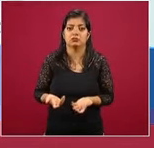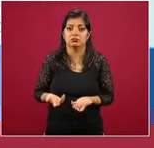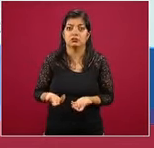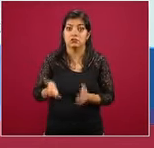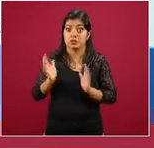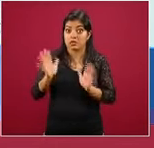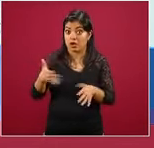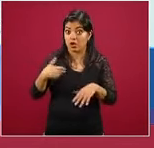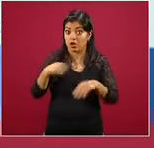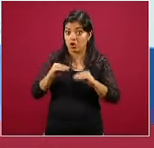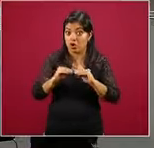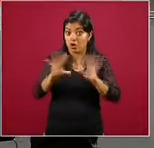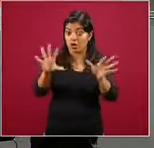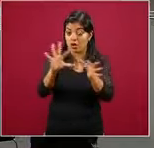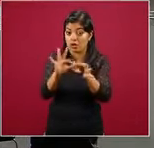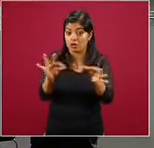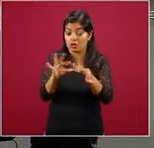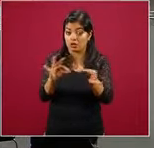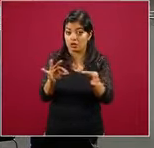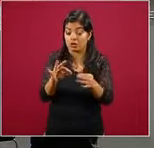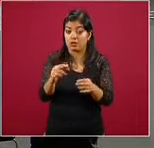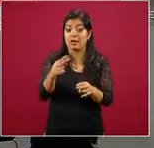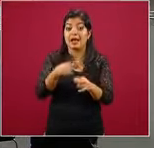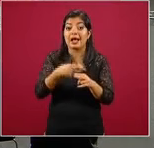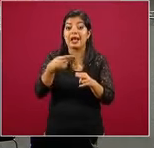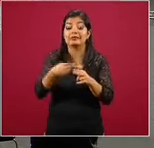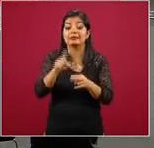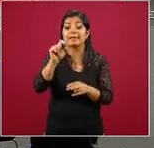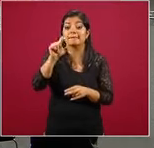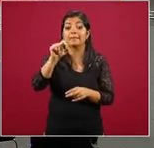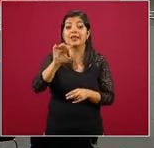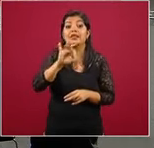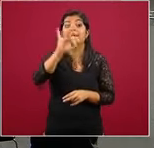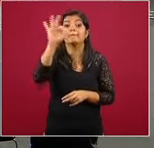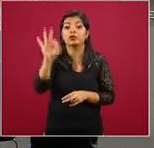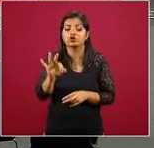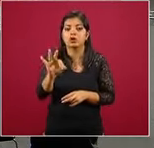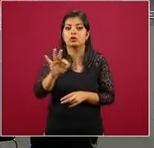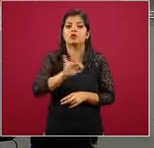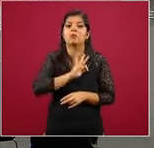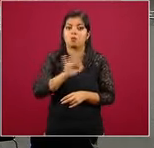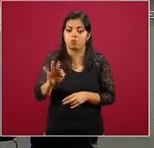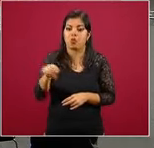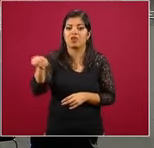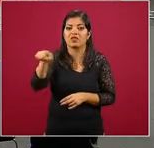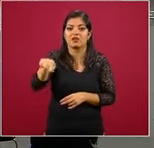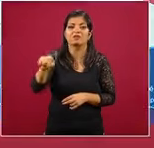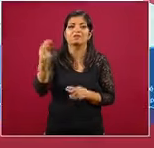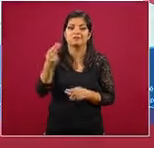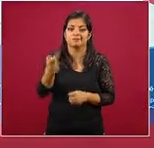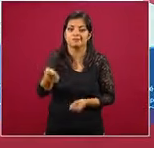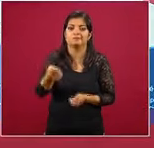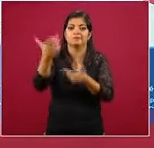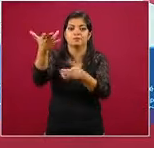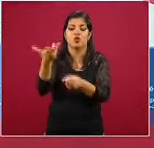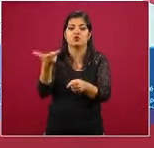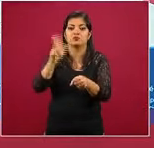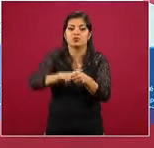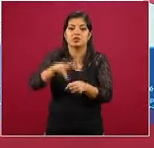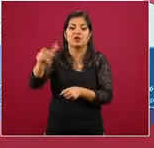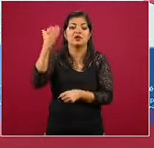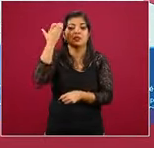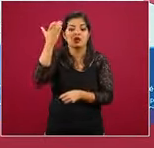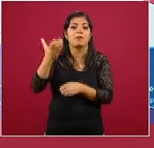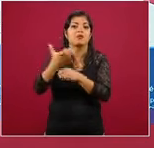aclaración de que hasta 20% pueden necesitar hospitalización y tardan más en